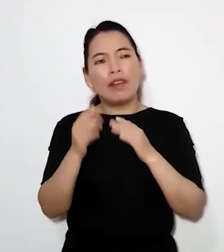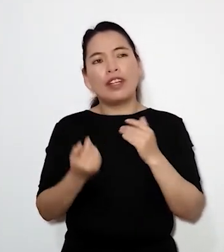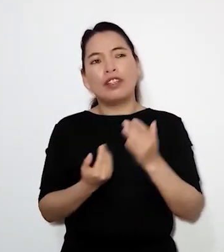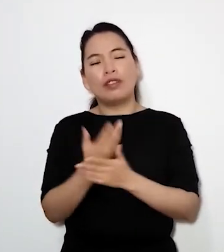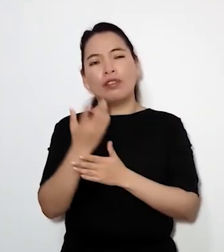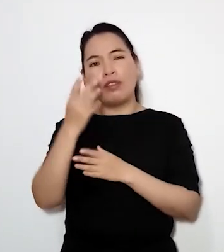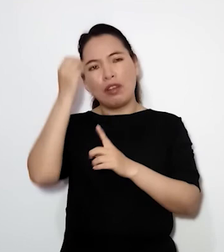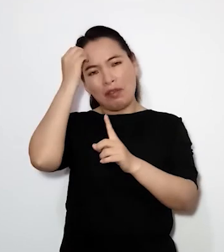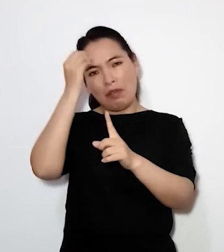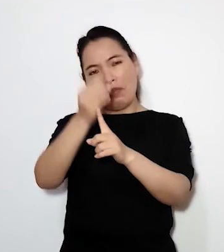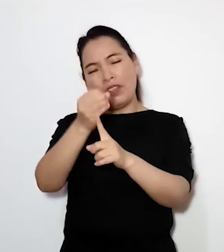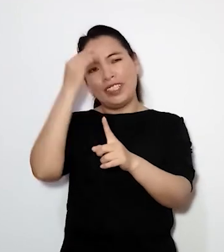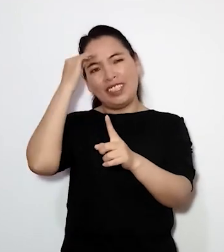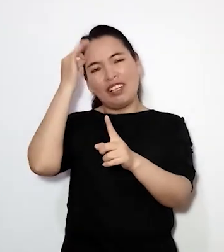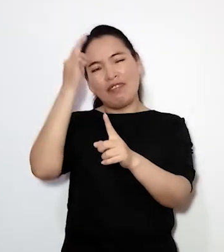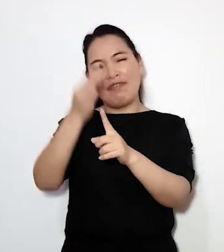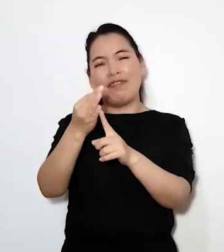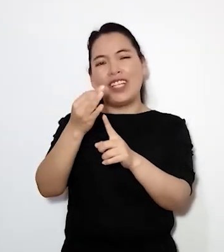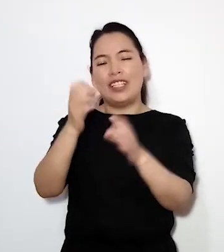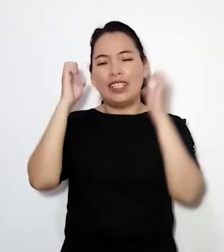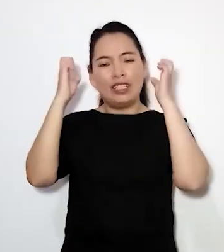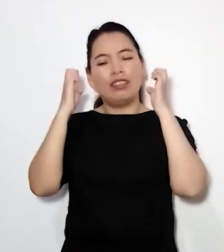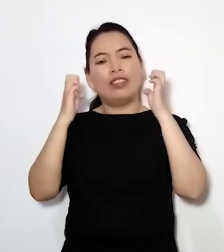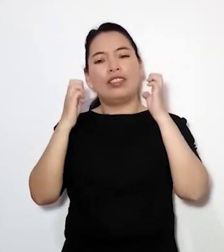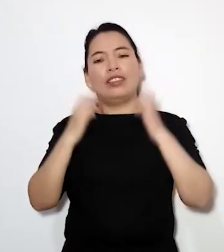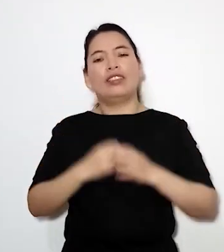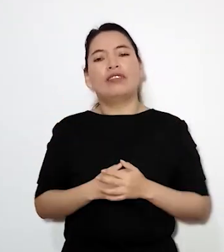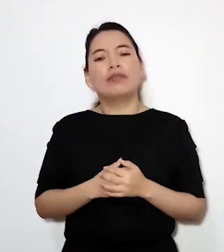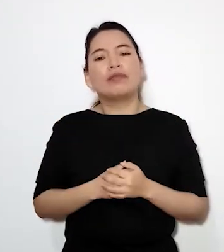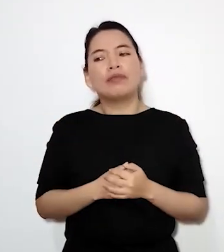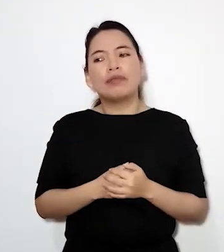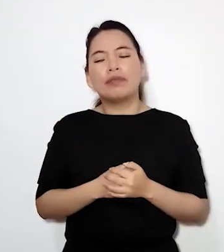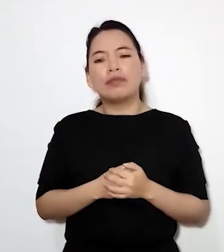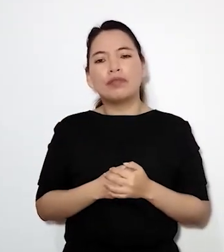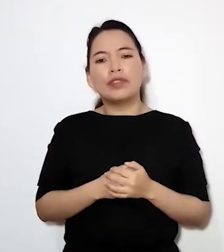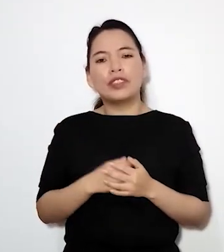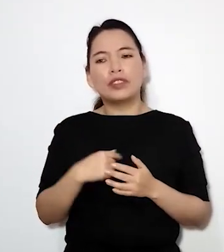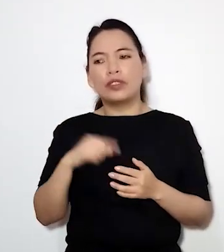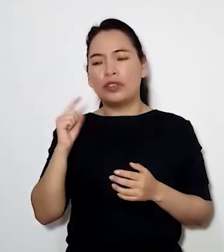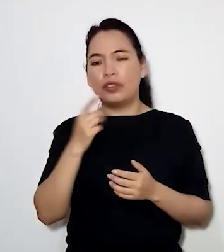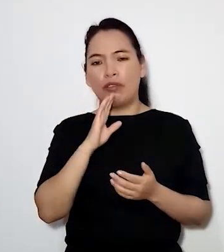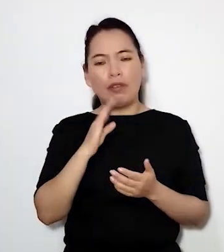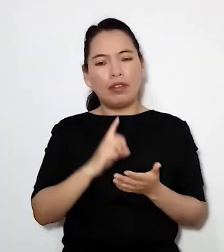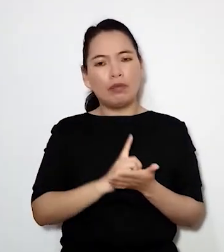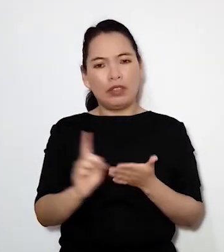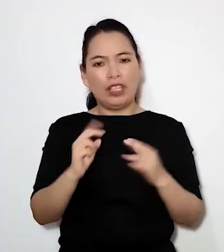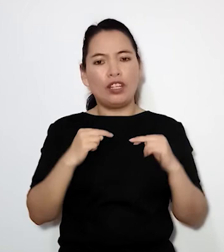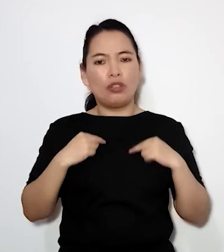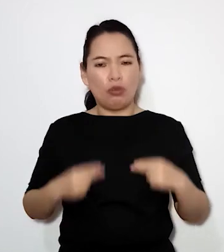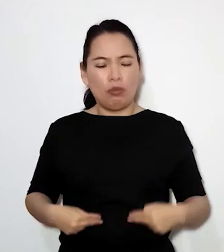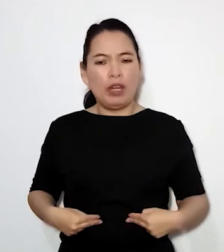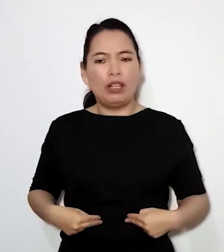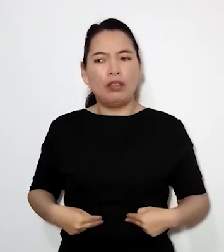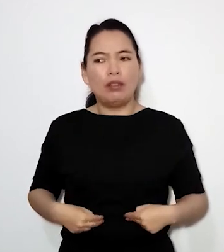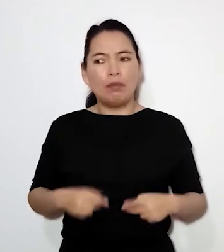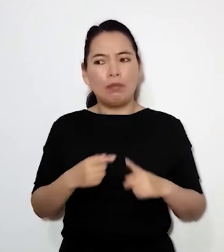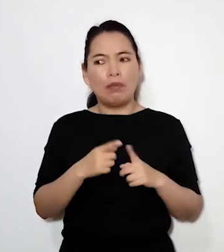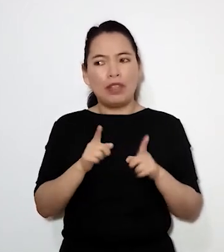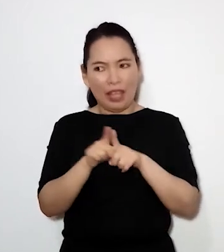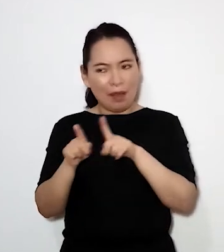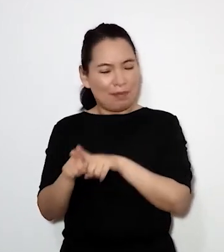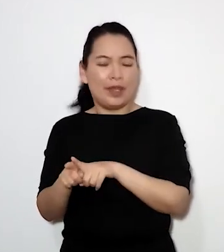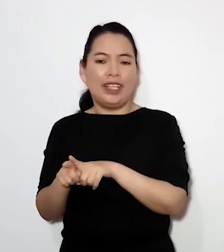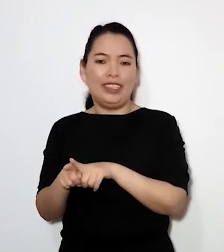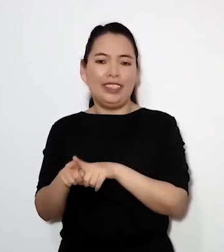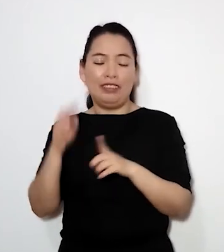formular no solamente como derecho humano, sino también desde un ángulo